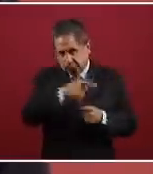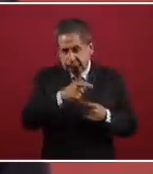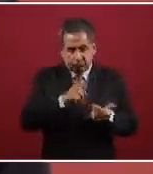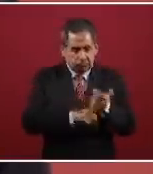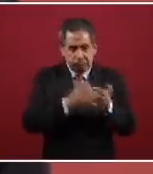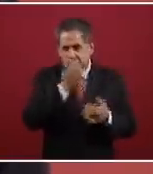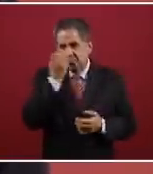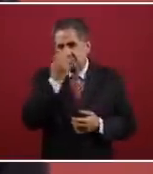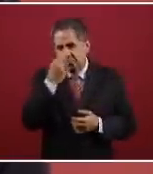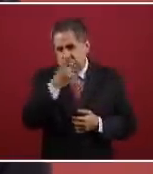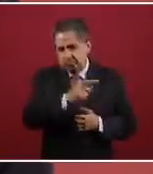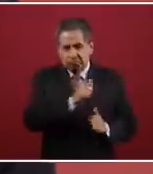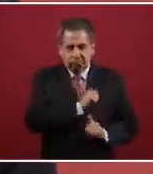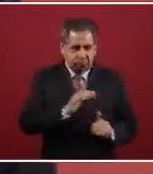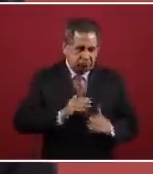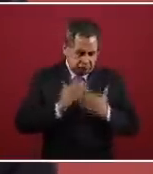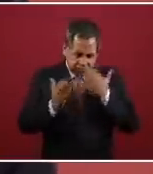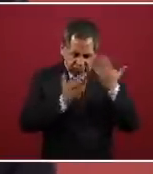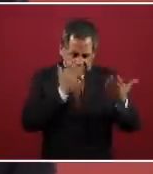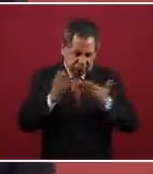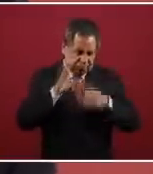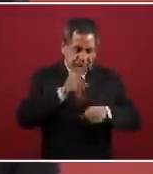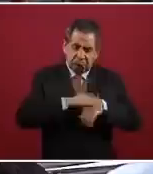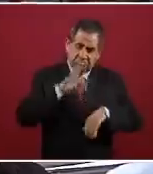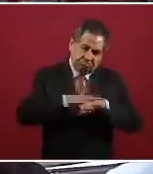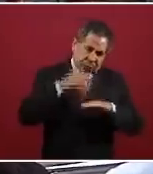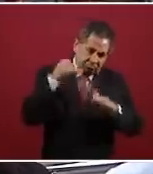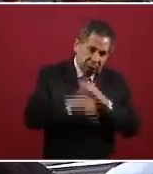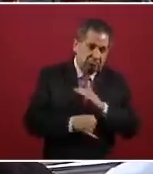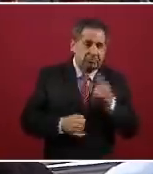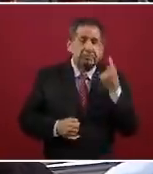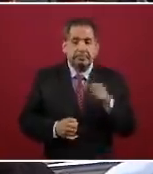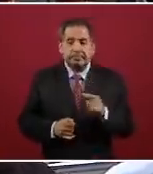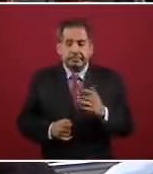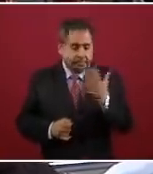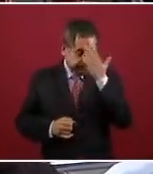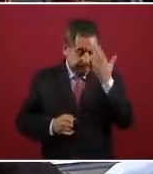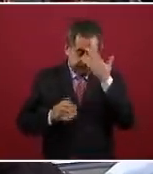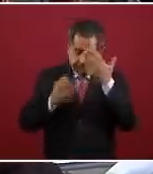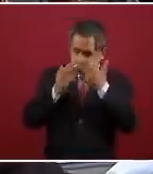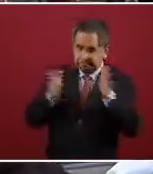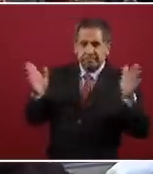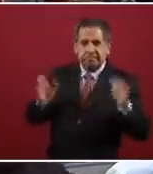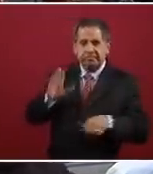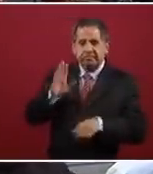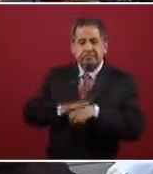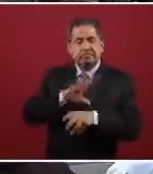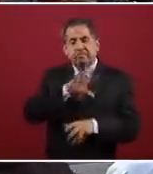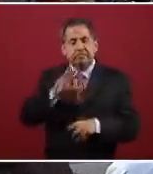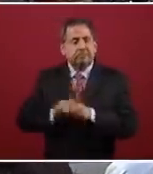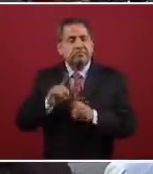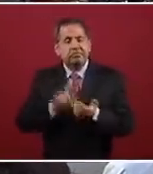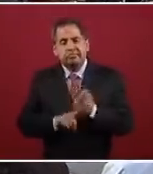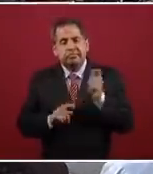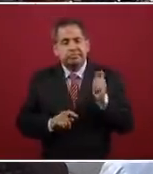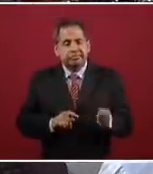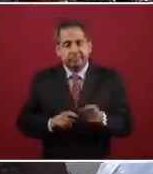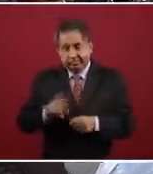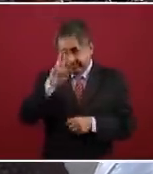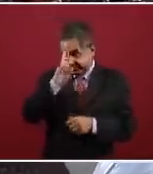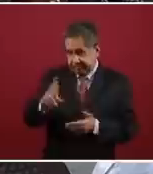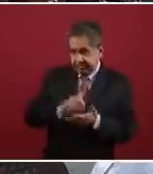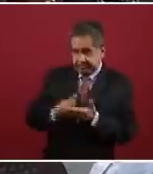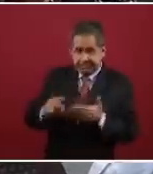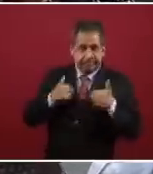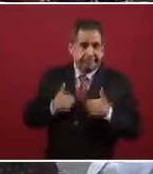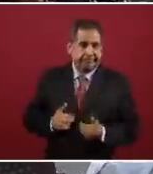Colegio Militar, para que se conozca cada vez más sobre el respeto a los